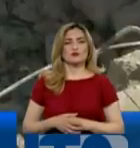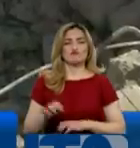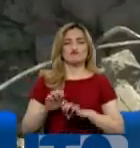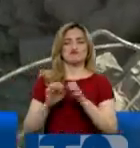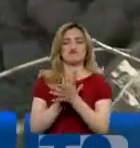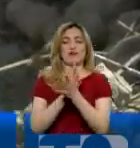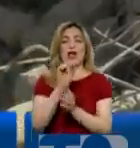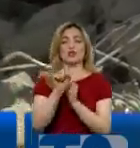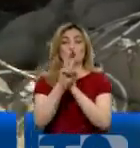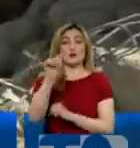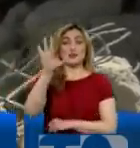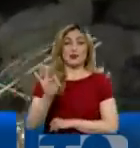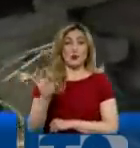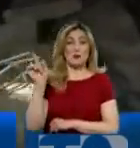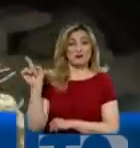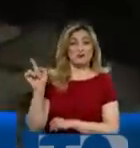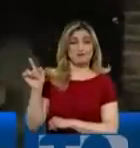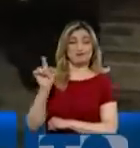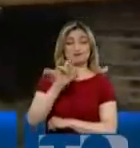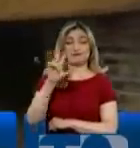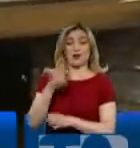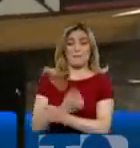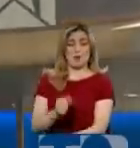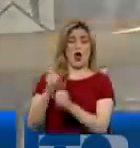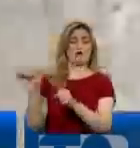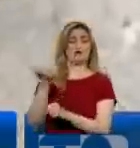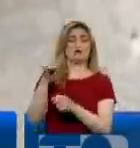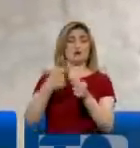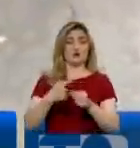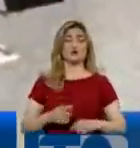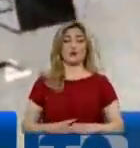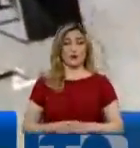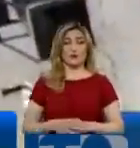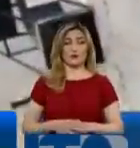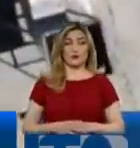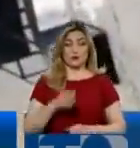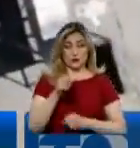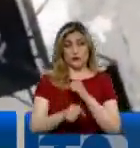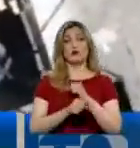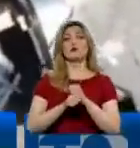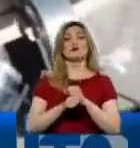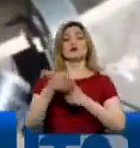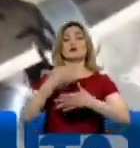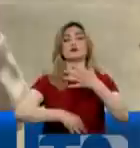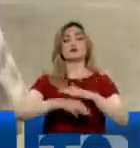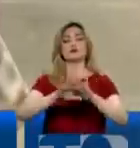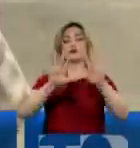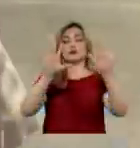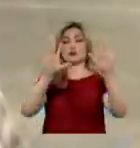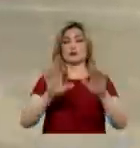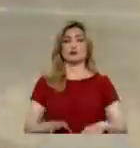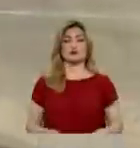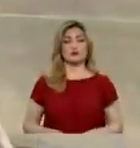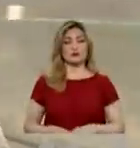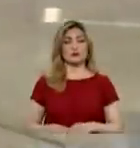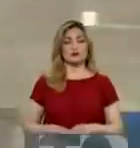durante el 2019 se registraron 23 de explosiones de este tipo en la capital y en lo que va de este año ya son al menos 10 en